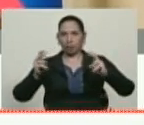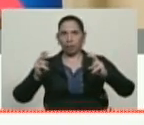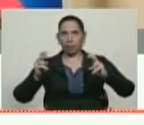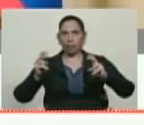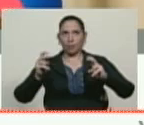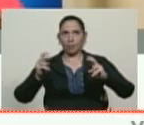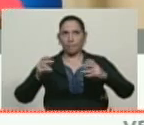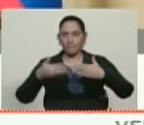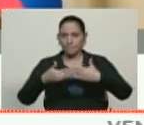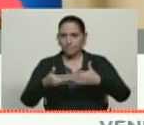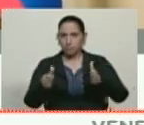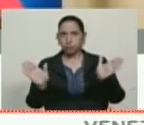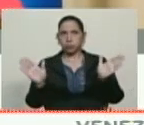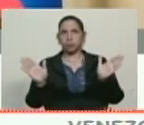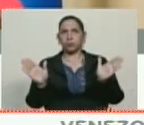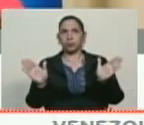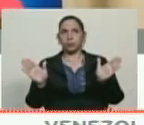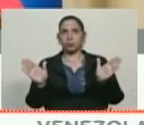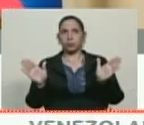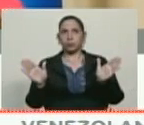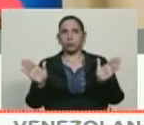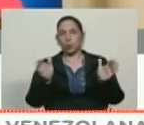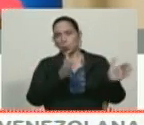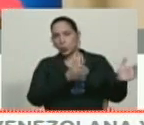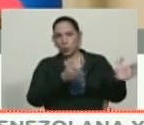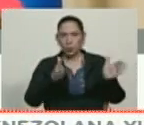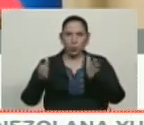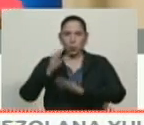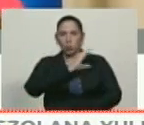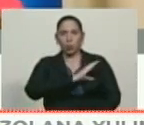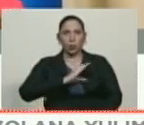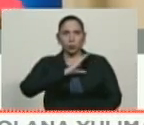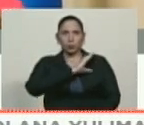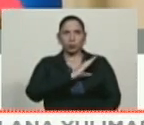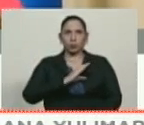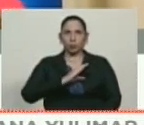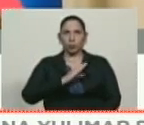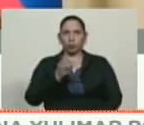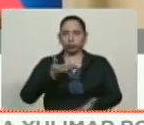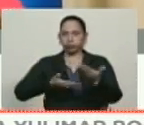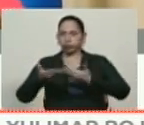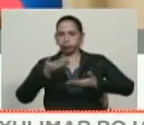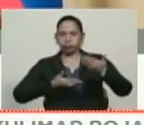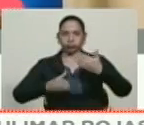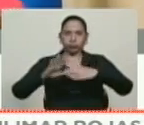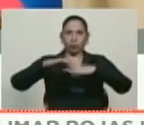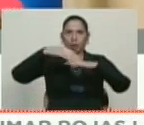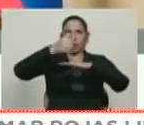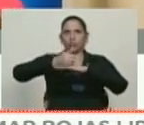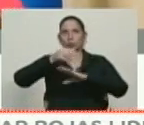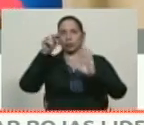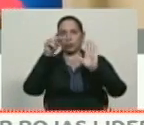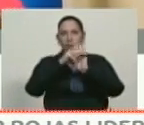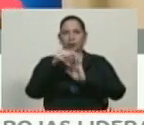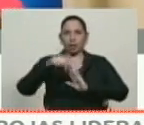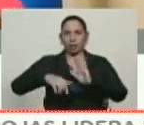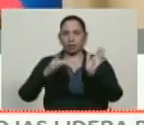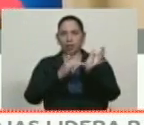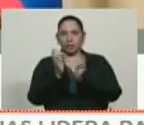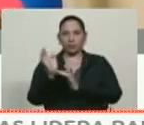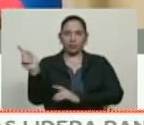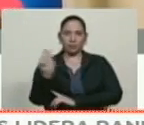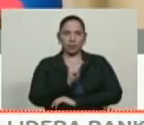de los mismos en la venidera Comisión Intergubernamental de Alto Nivel que se celebrará acá en el mes de abril. Así